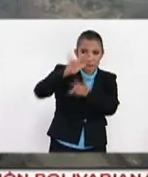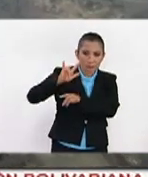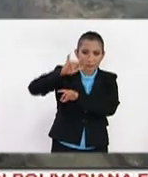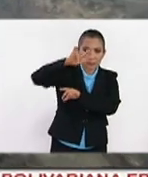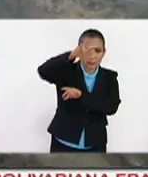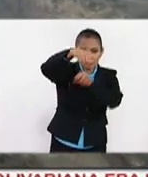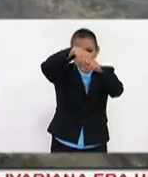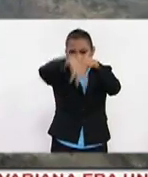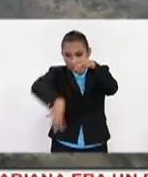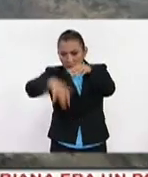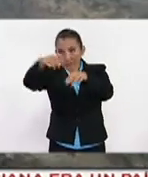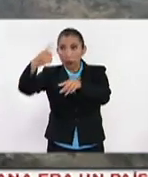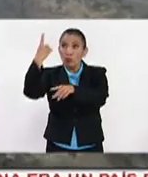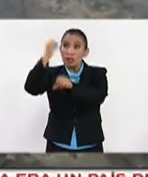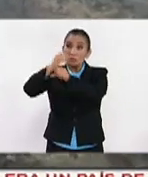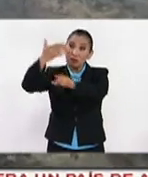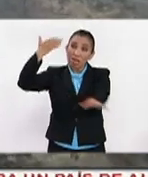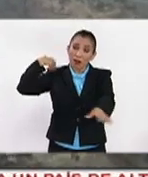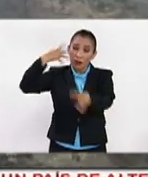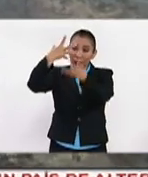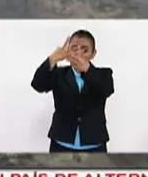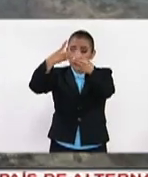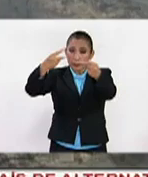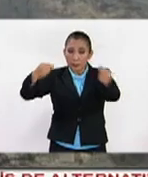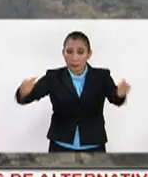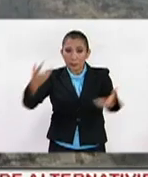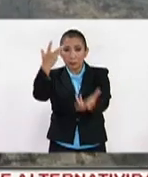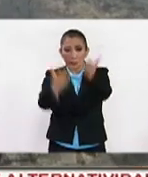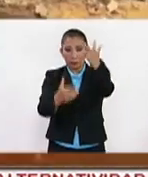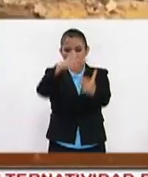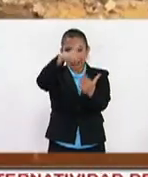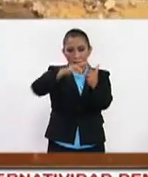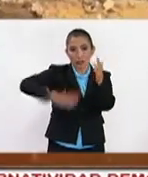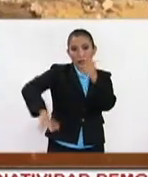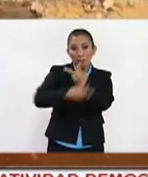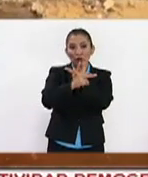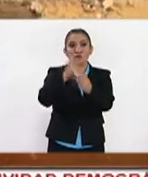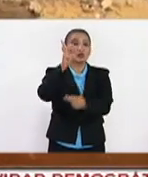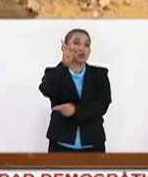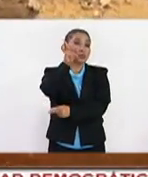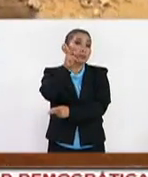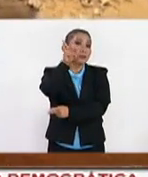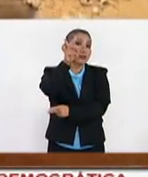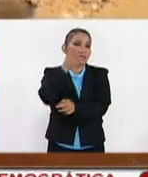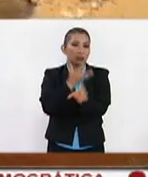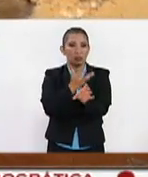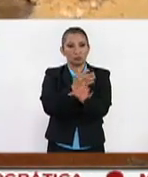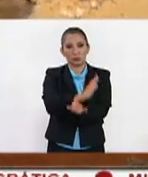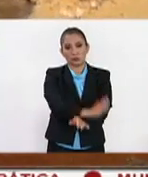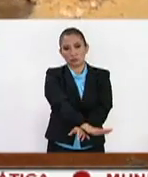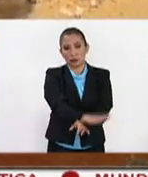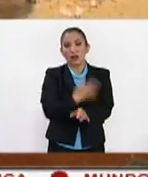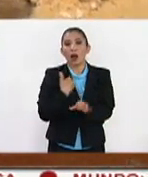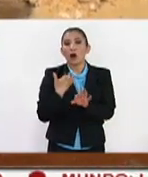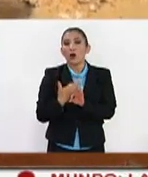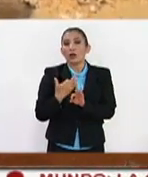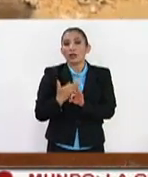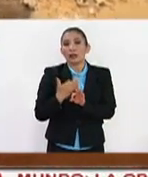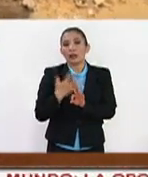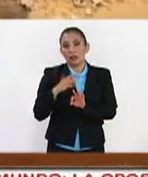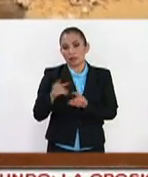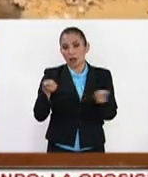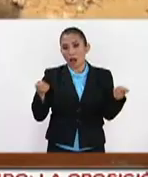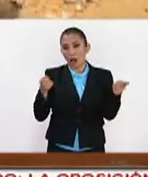aviones, combaten desde hace una semana los siniestros en la principal región productora de vinos en los Estados Unidos. Hasta ahora han